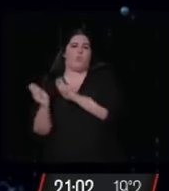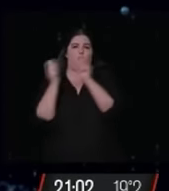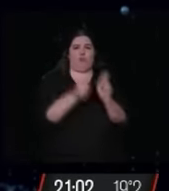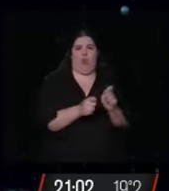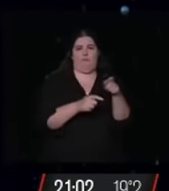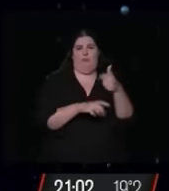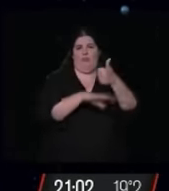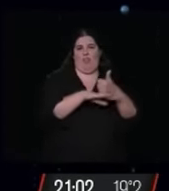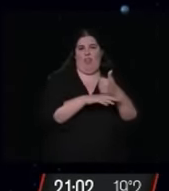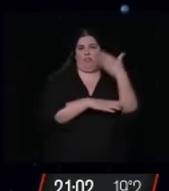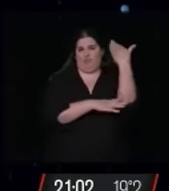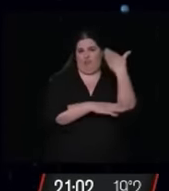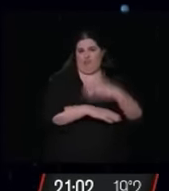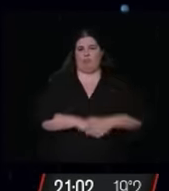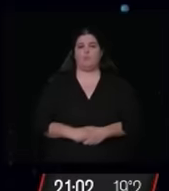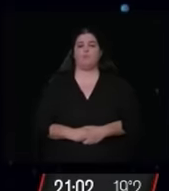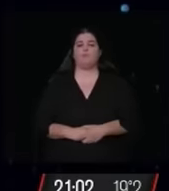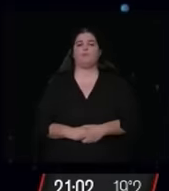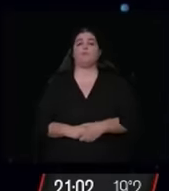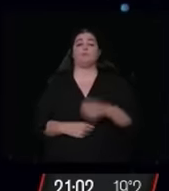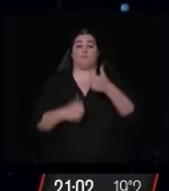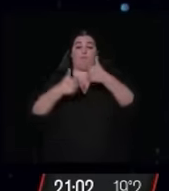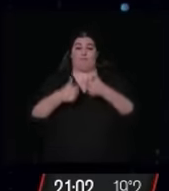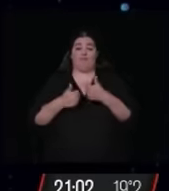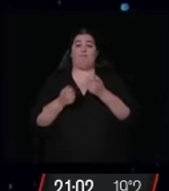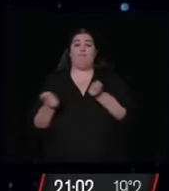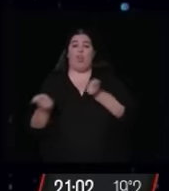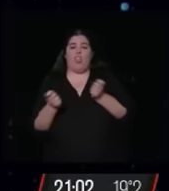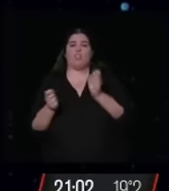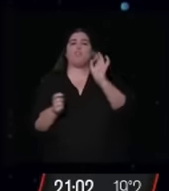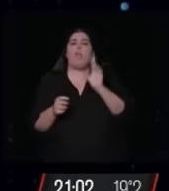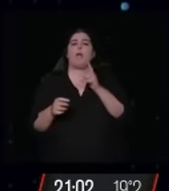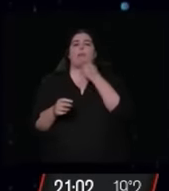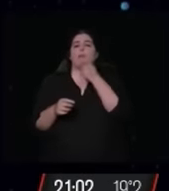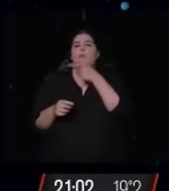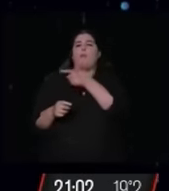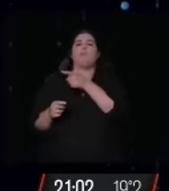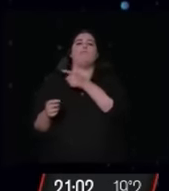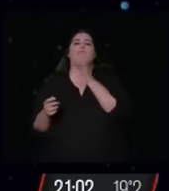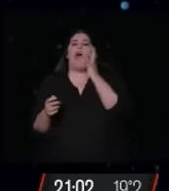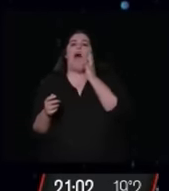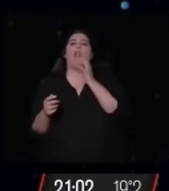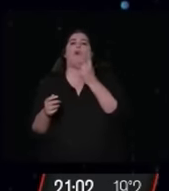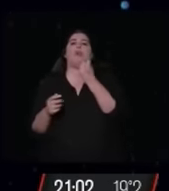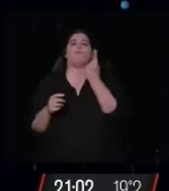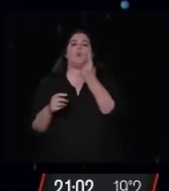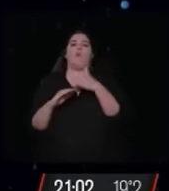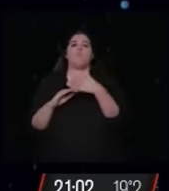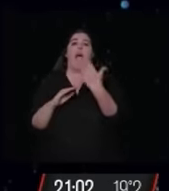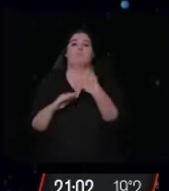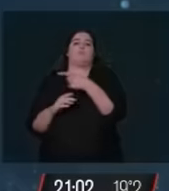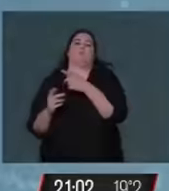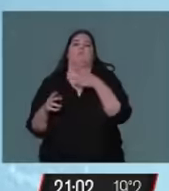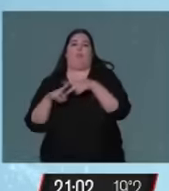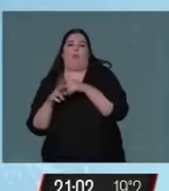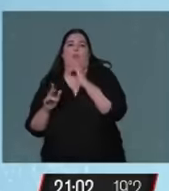palabra el otro candidato. Los moderadores solo intervienen si alguno de ellos habla más de dos minutos